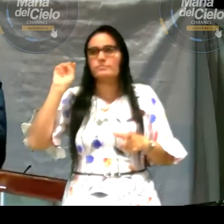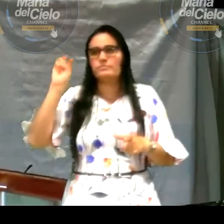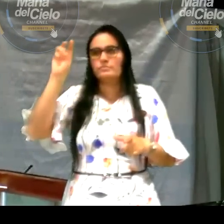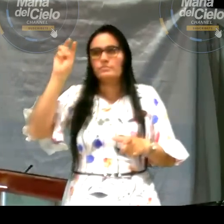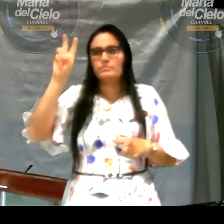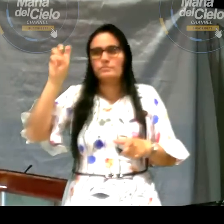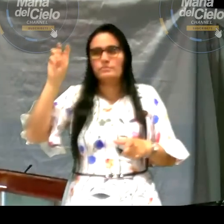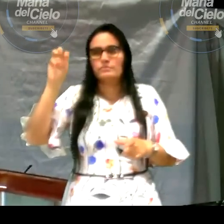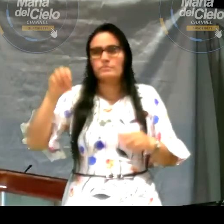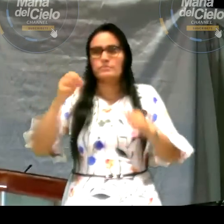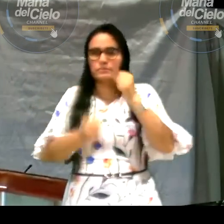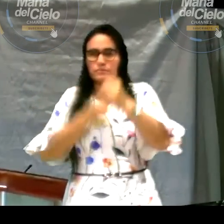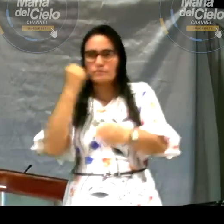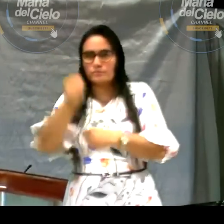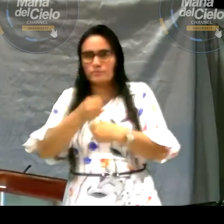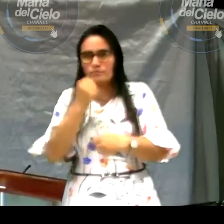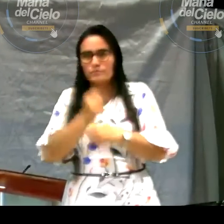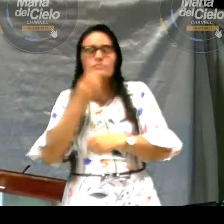postrado.